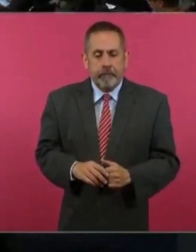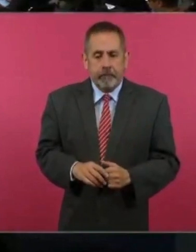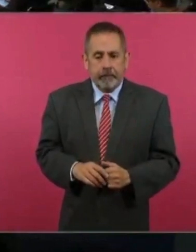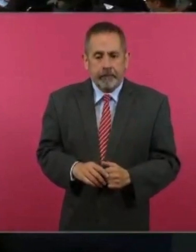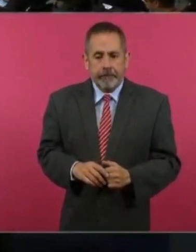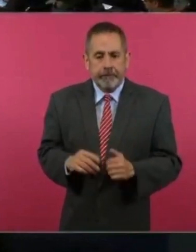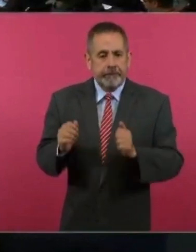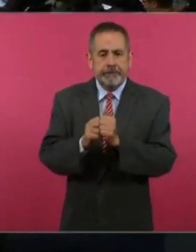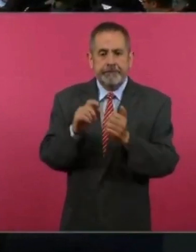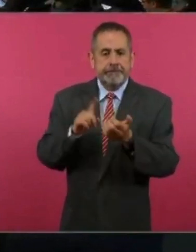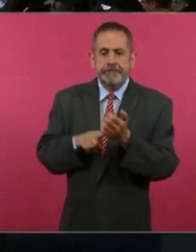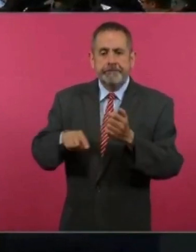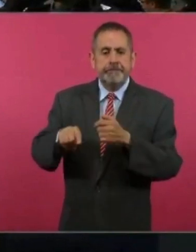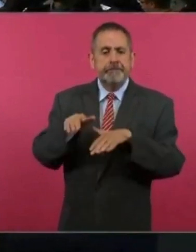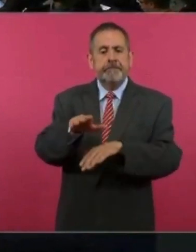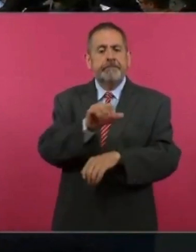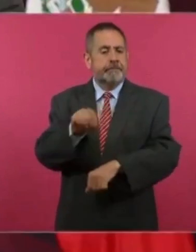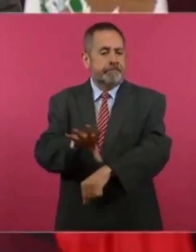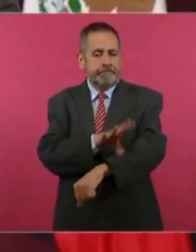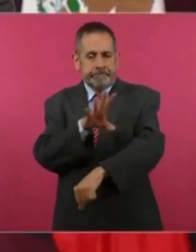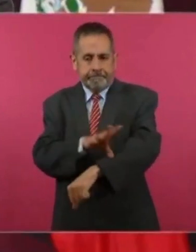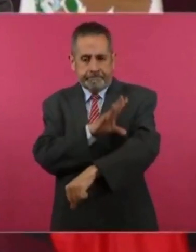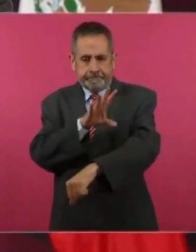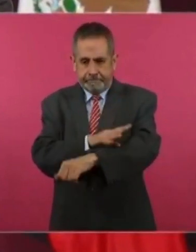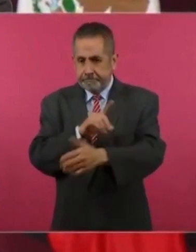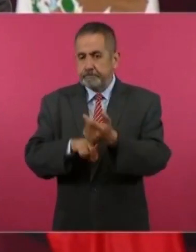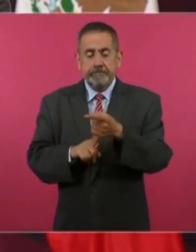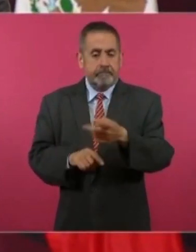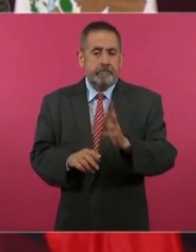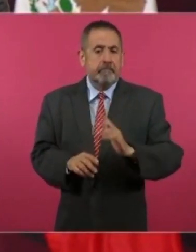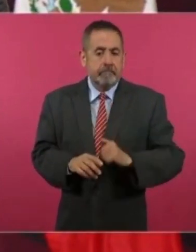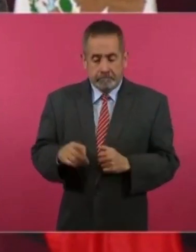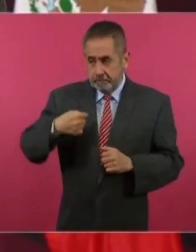con el sector energético, ya ir